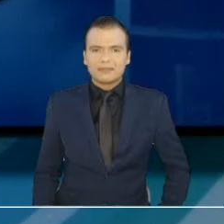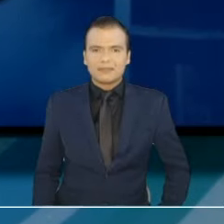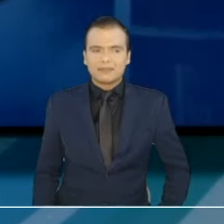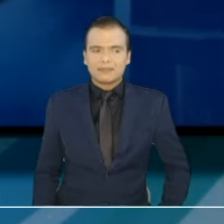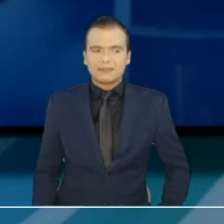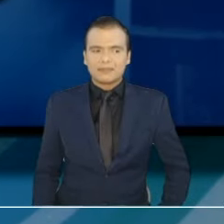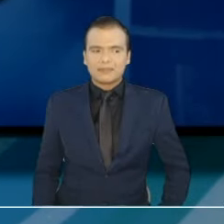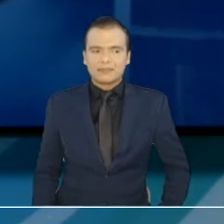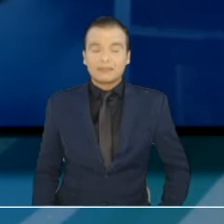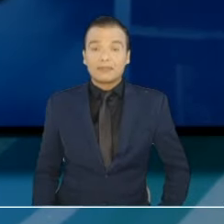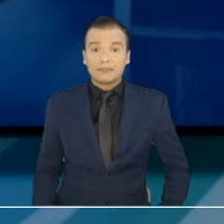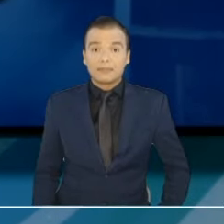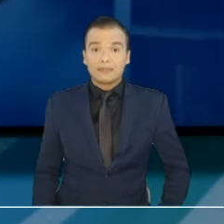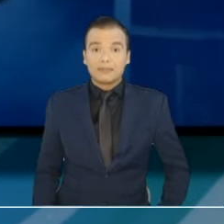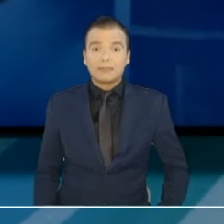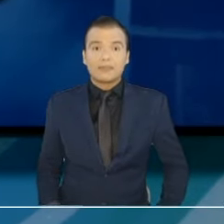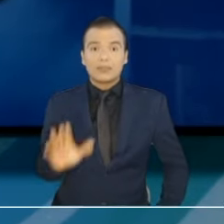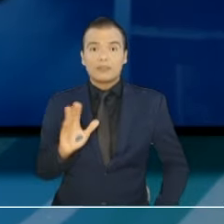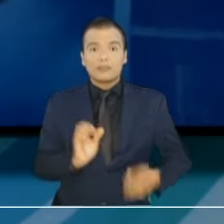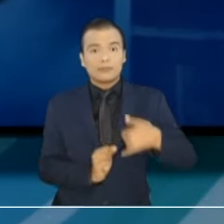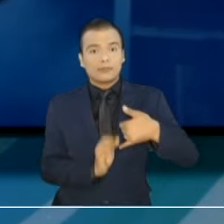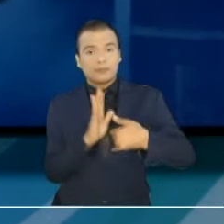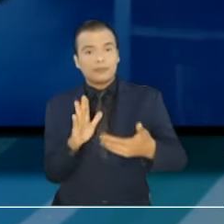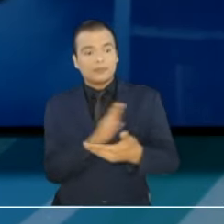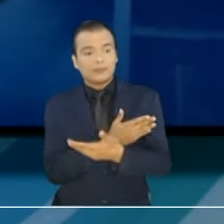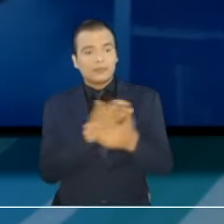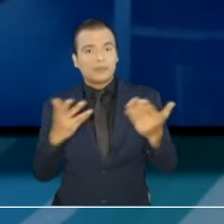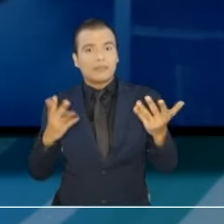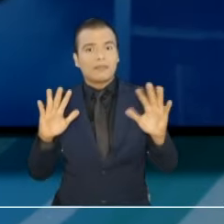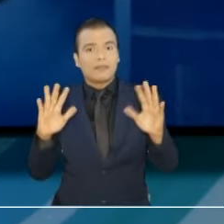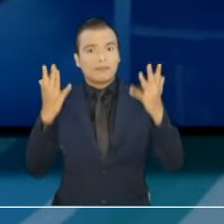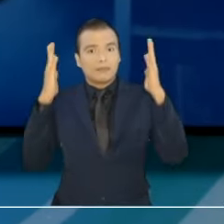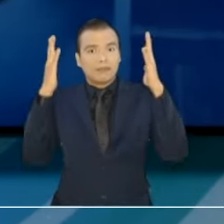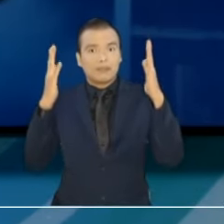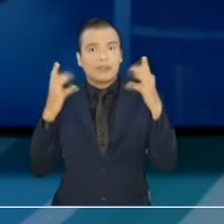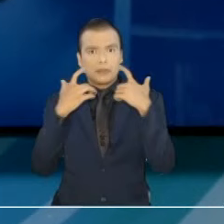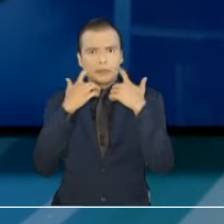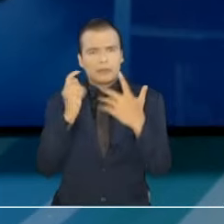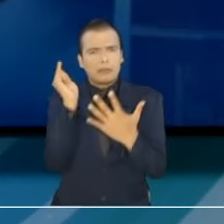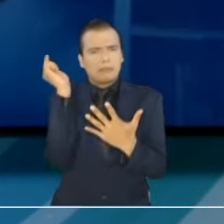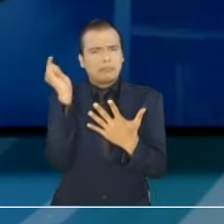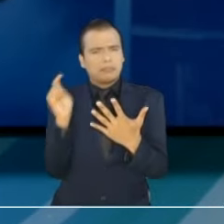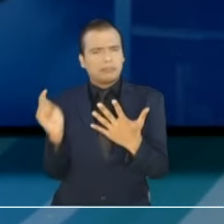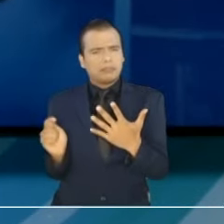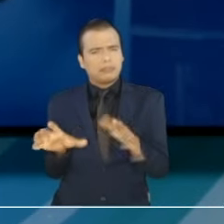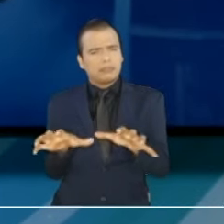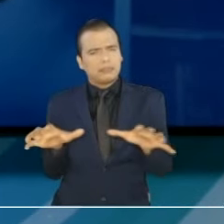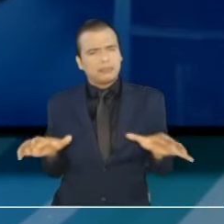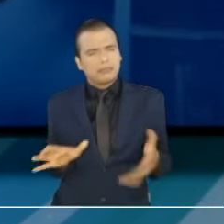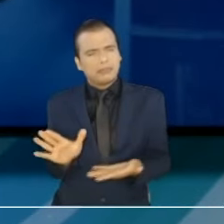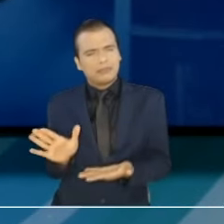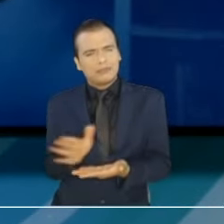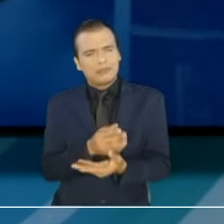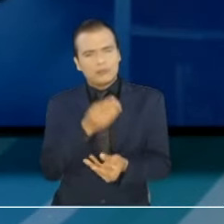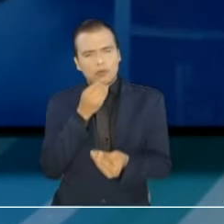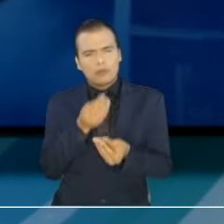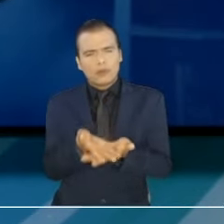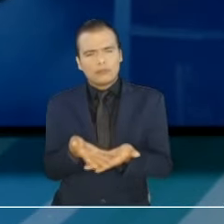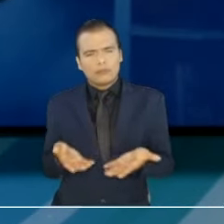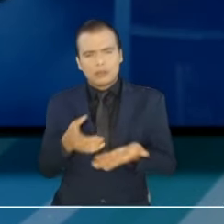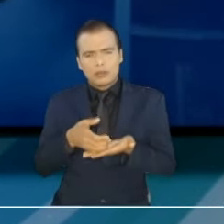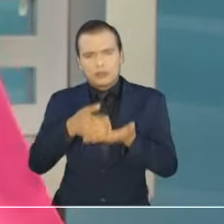Y el Festival de Música del Pacífico Petronio Álvarez siempre está cargado, por supuesto, de música, gastronomía y bebidas del